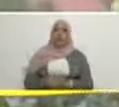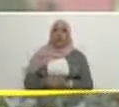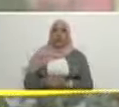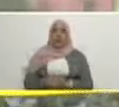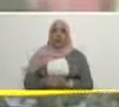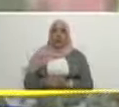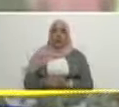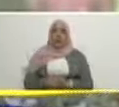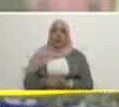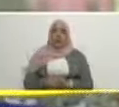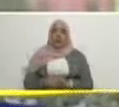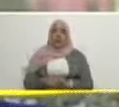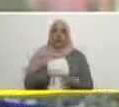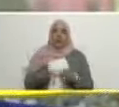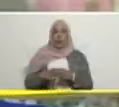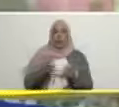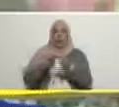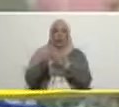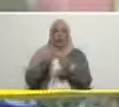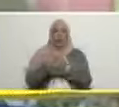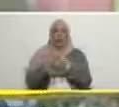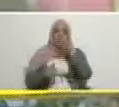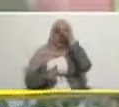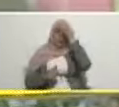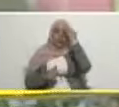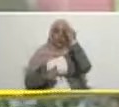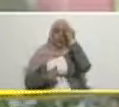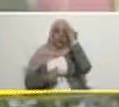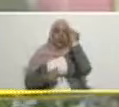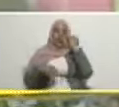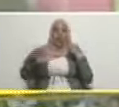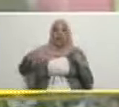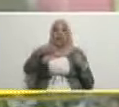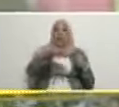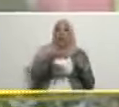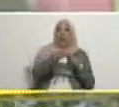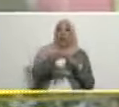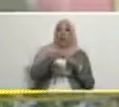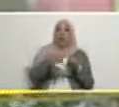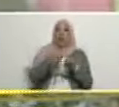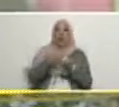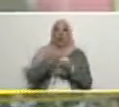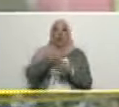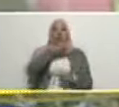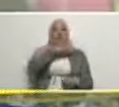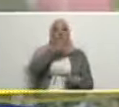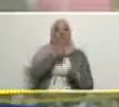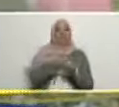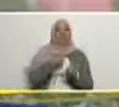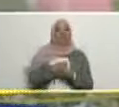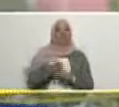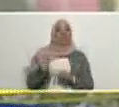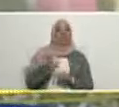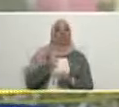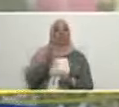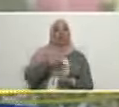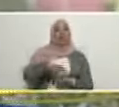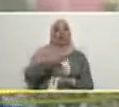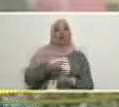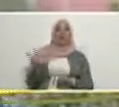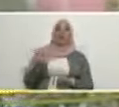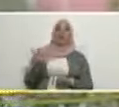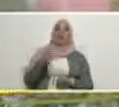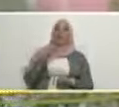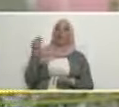activan los equipos estadales y se designa a los jefes y jefas estadales de la gran misión